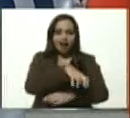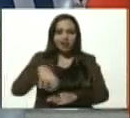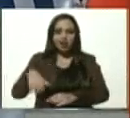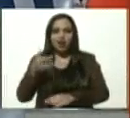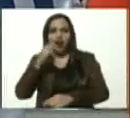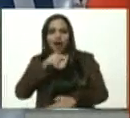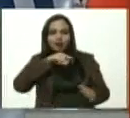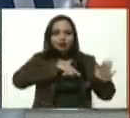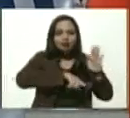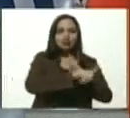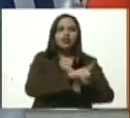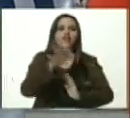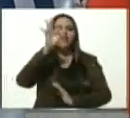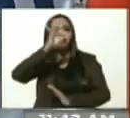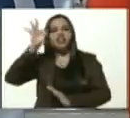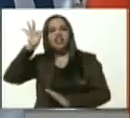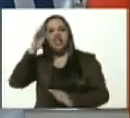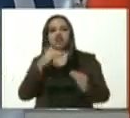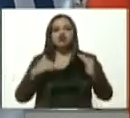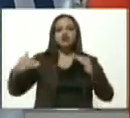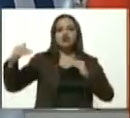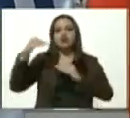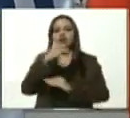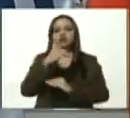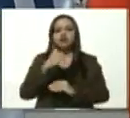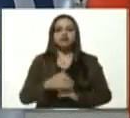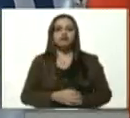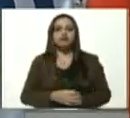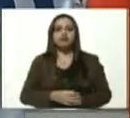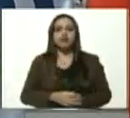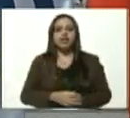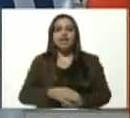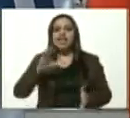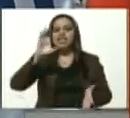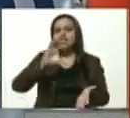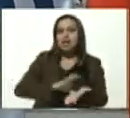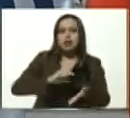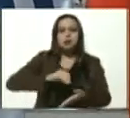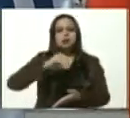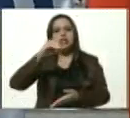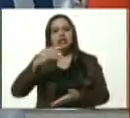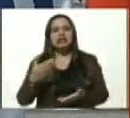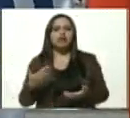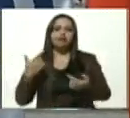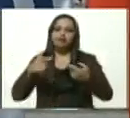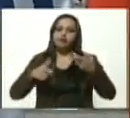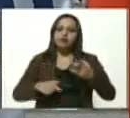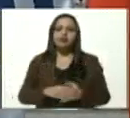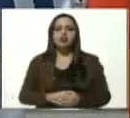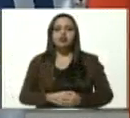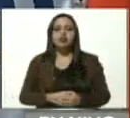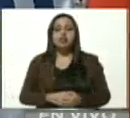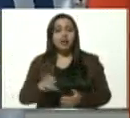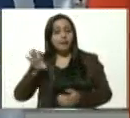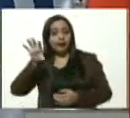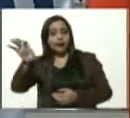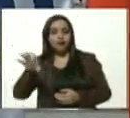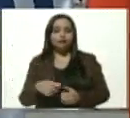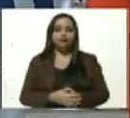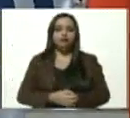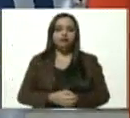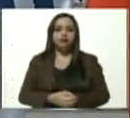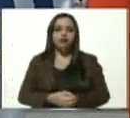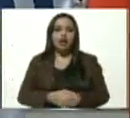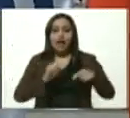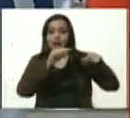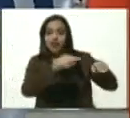de las fiscalías superiores en la región centro, occidente, central y oriental del país. Ahí los